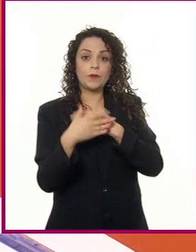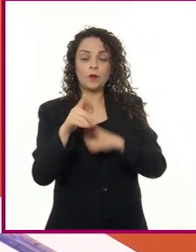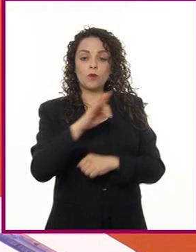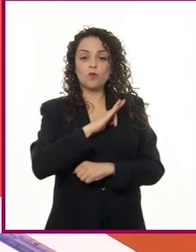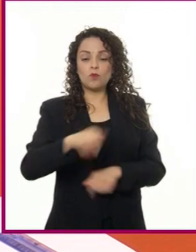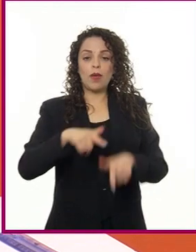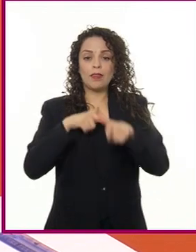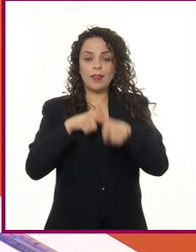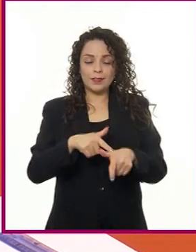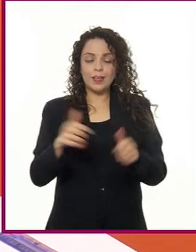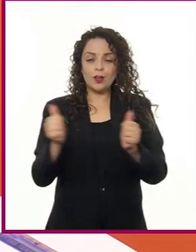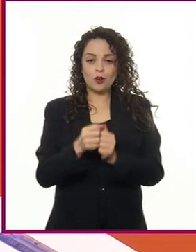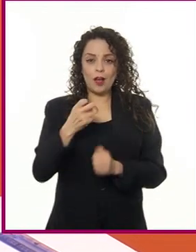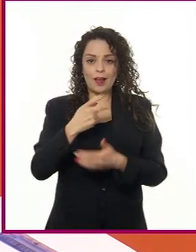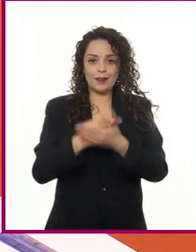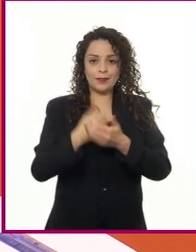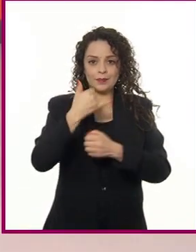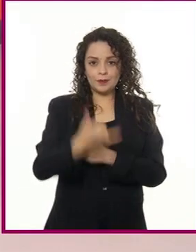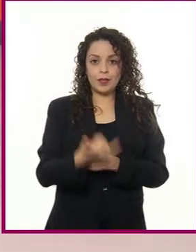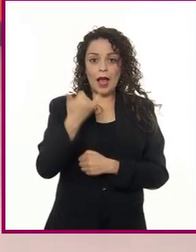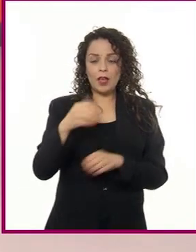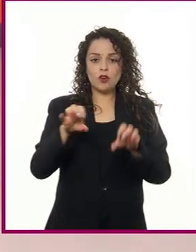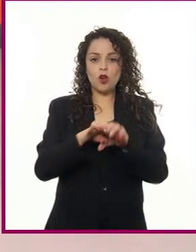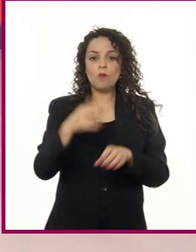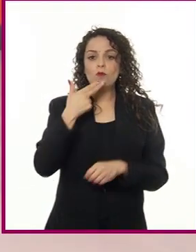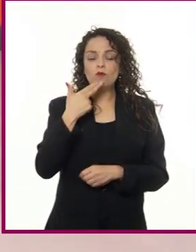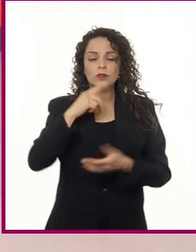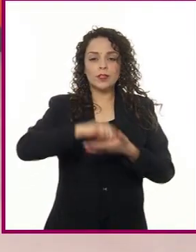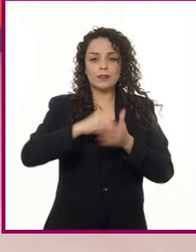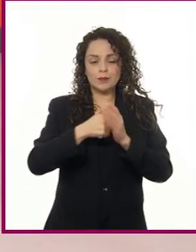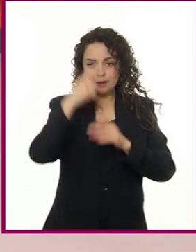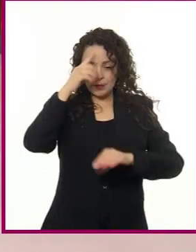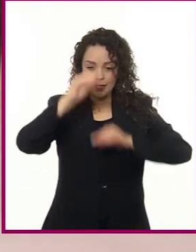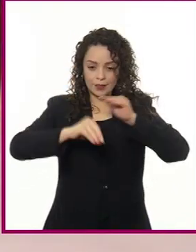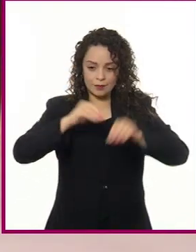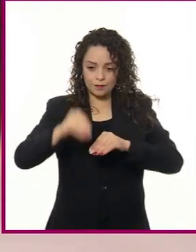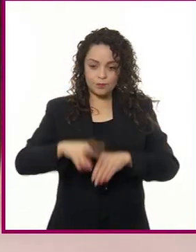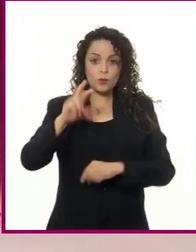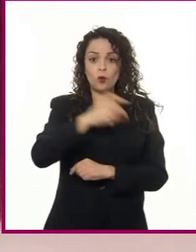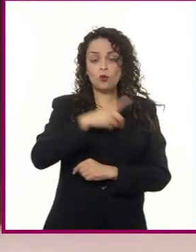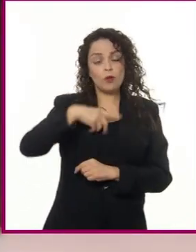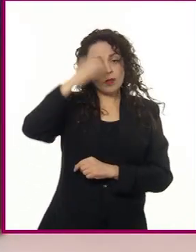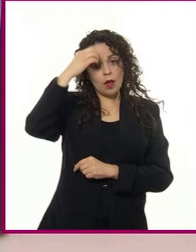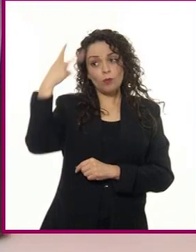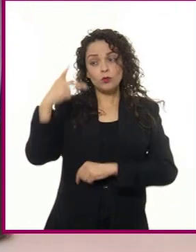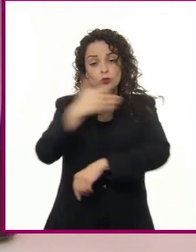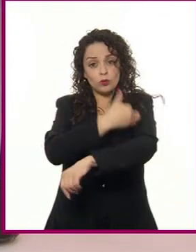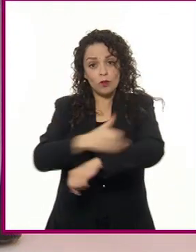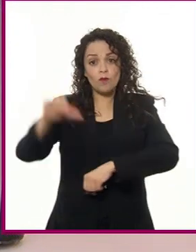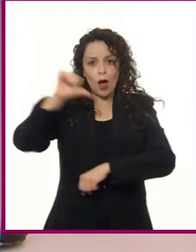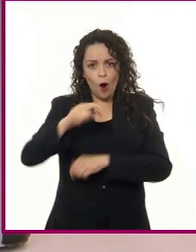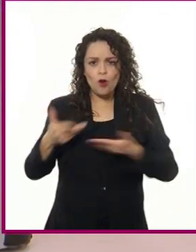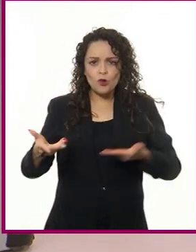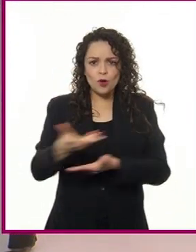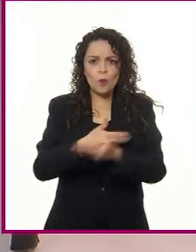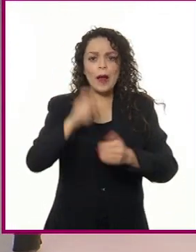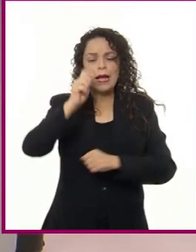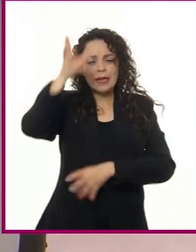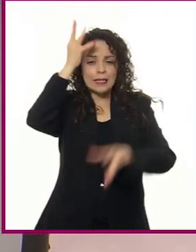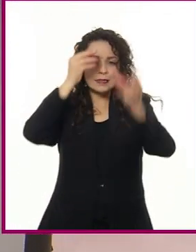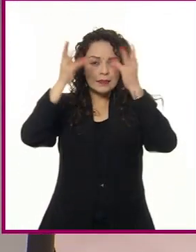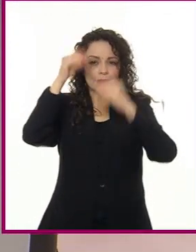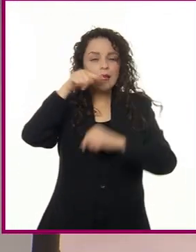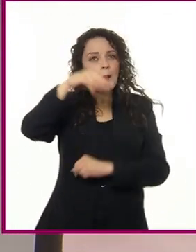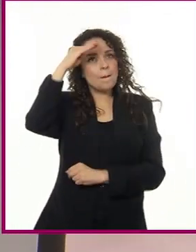proyecto y la representación técnica. No olviden compartir con su familia lo que aprendieron hoy, sus reflexiones y puntos